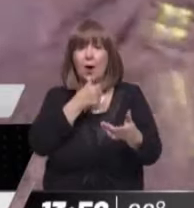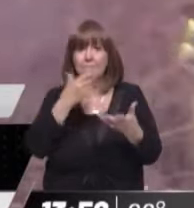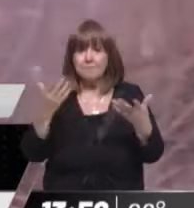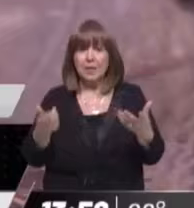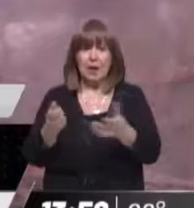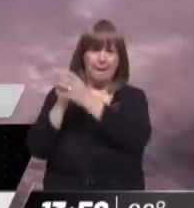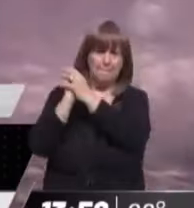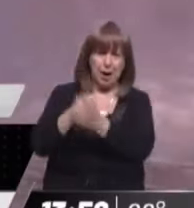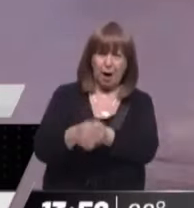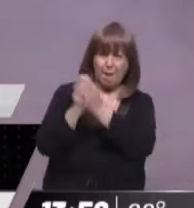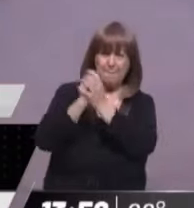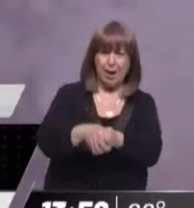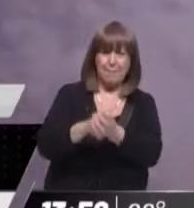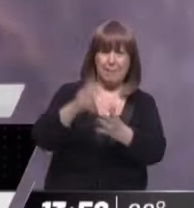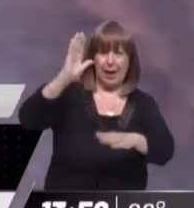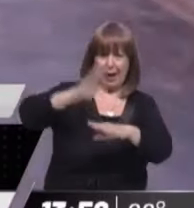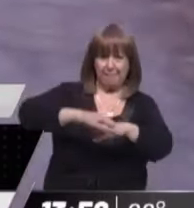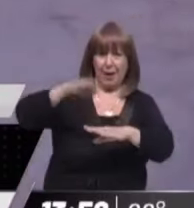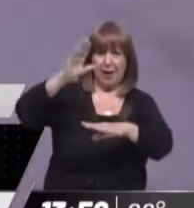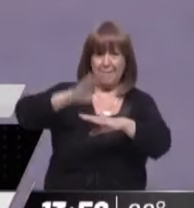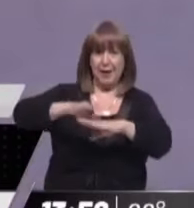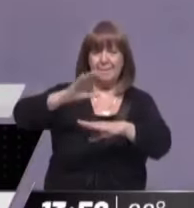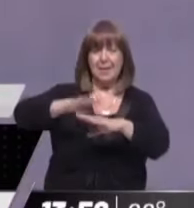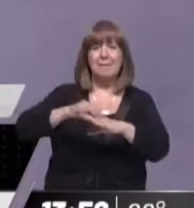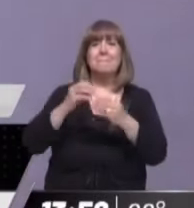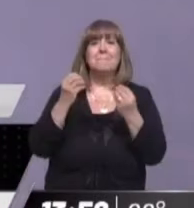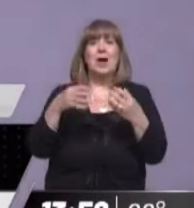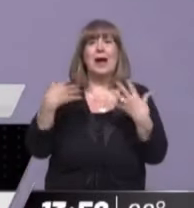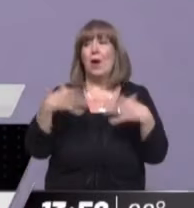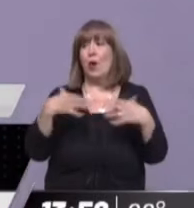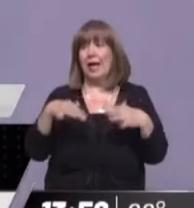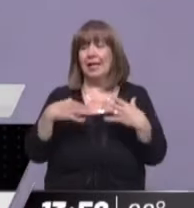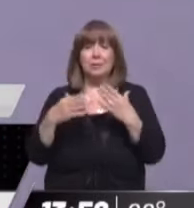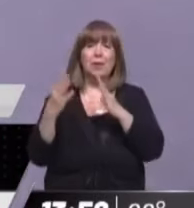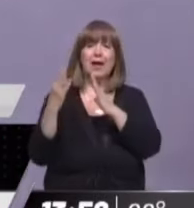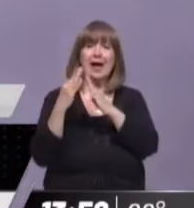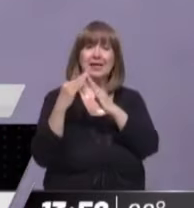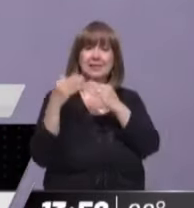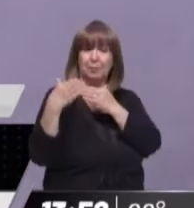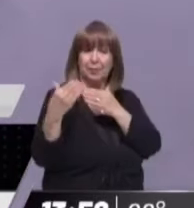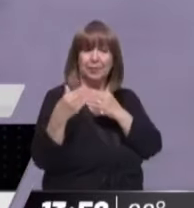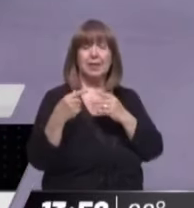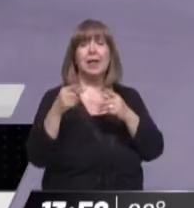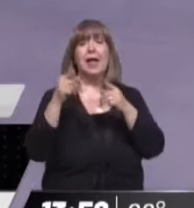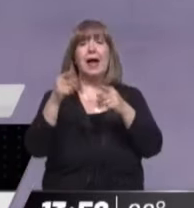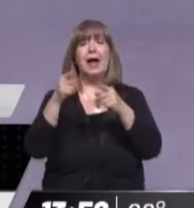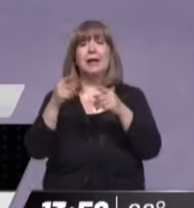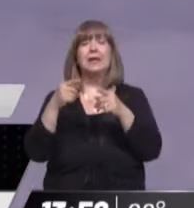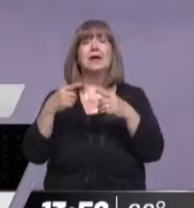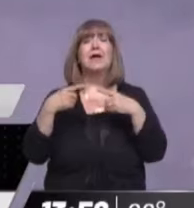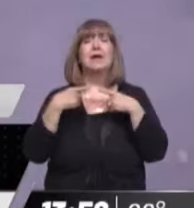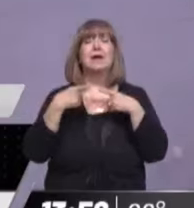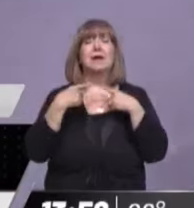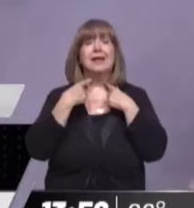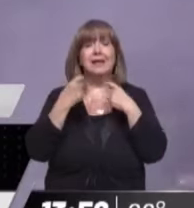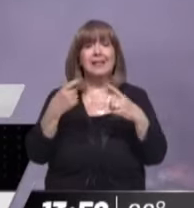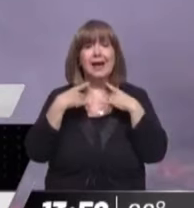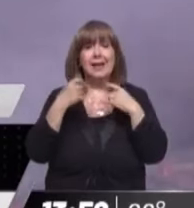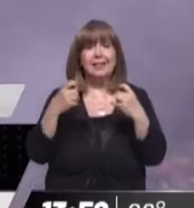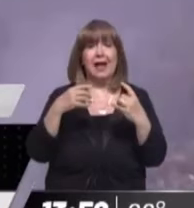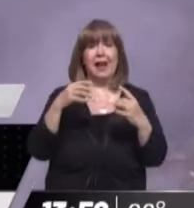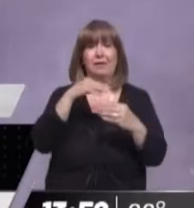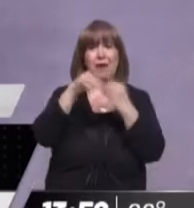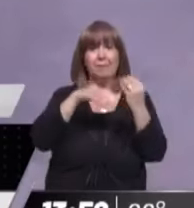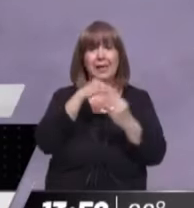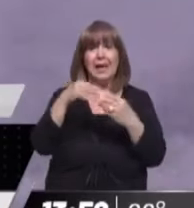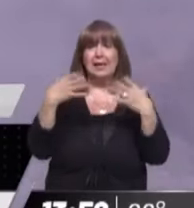que linda con una casa. Desde ahí los vecinos gritaban más temprano, llamen a los bomberos, claro, porque ya